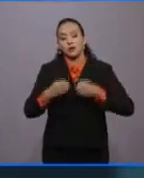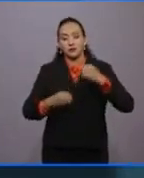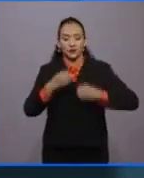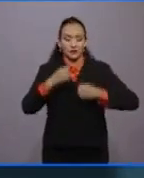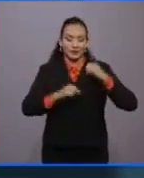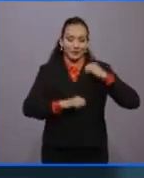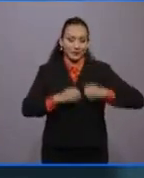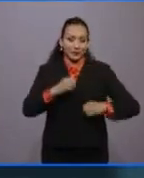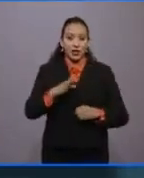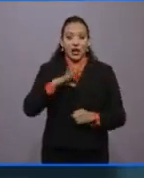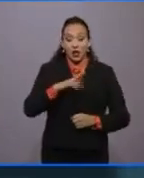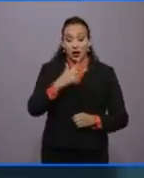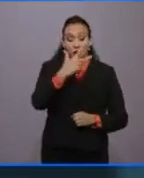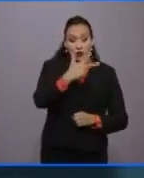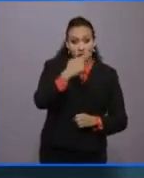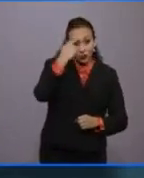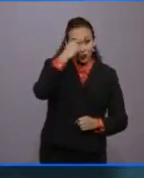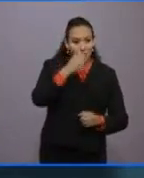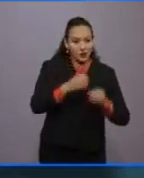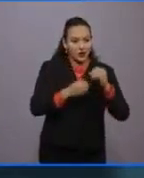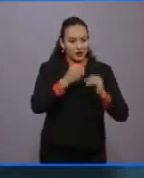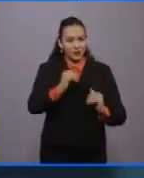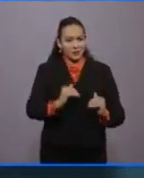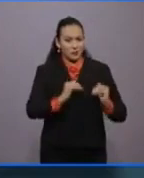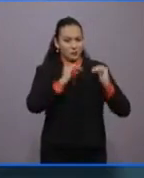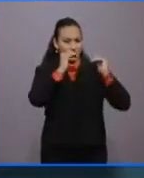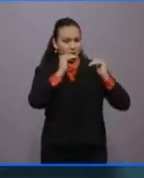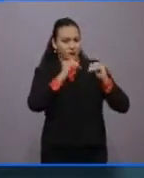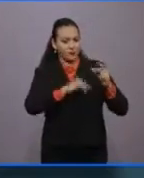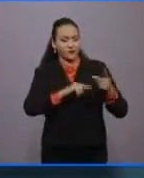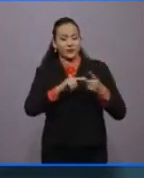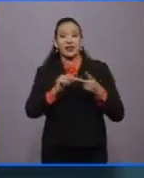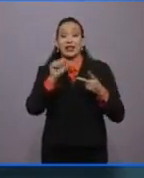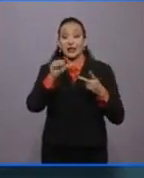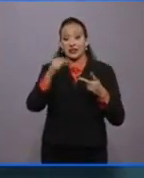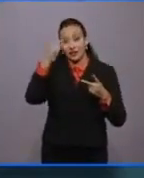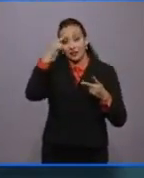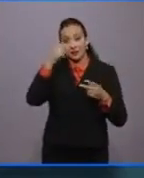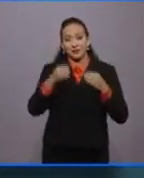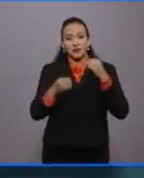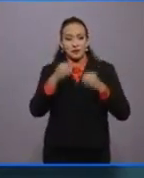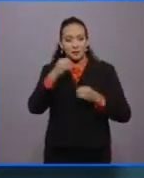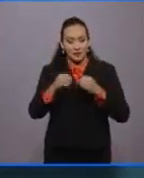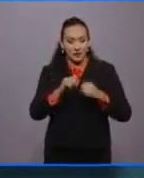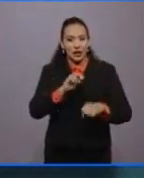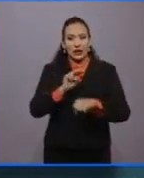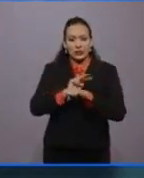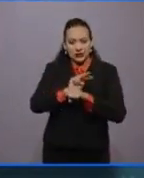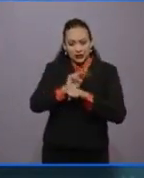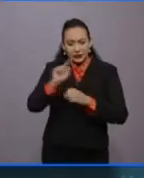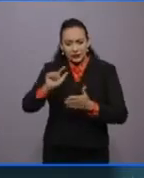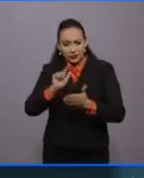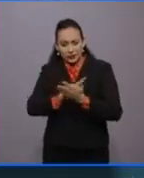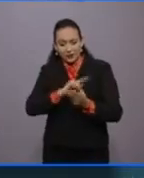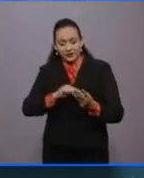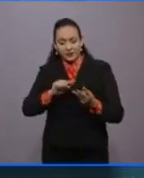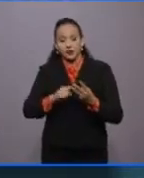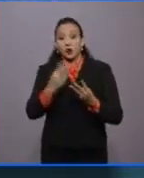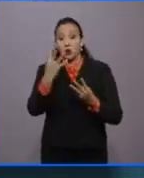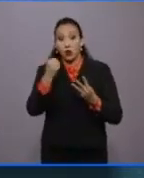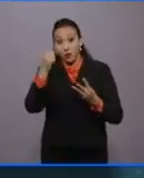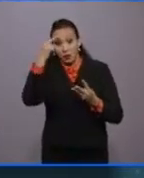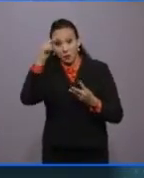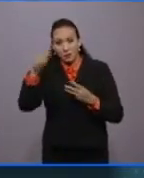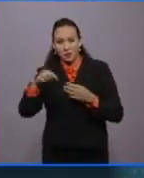Judicial. Serán 8 para el Supremo Tribunal de Justicia, 16 para el Tribunal de Disciplina Judicial y 9 para los